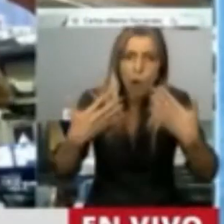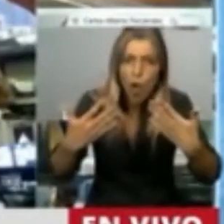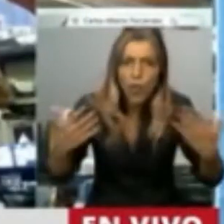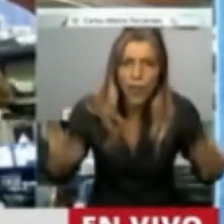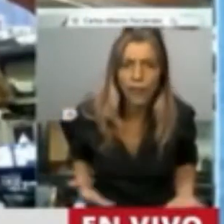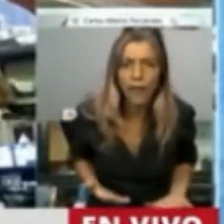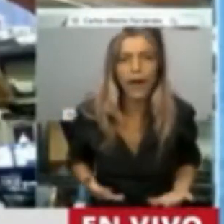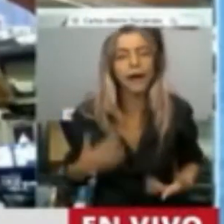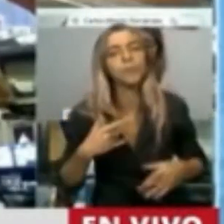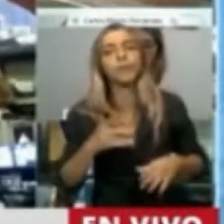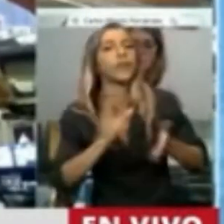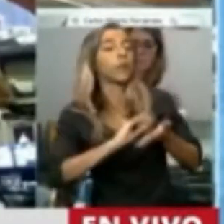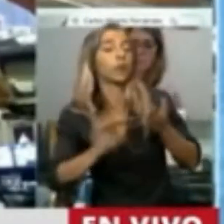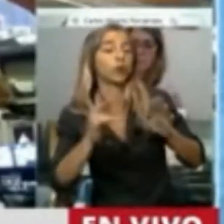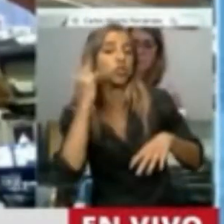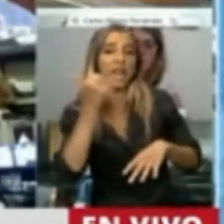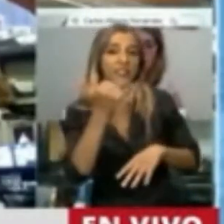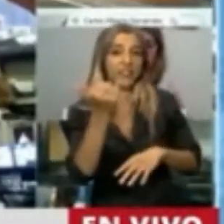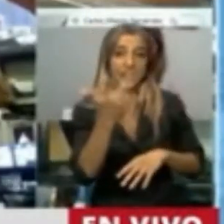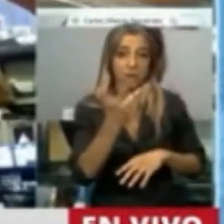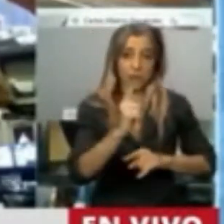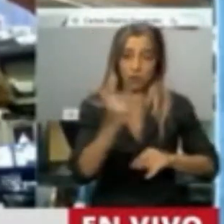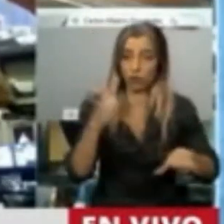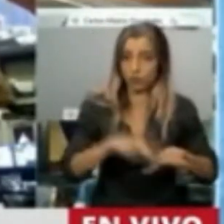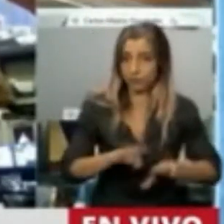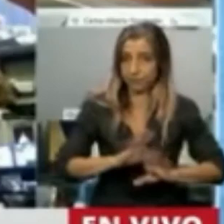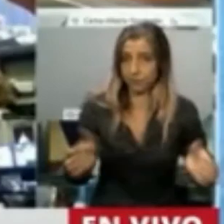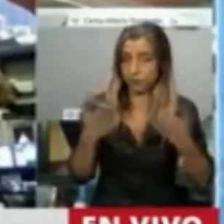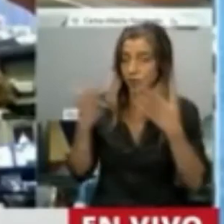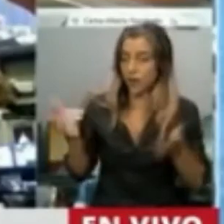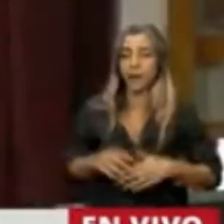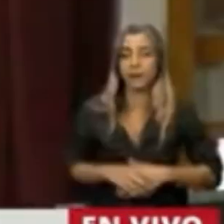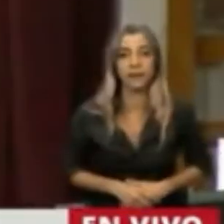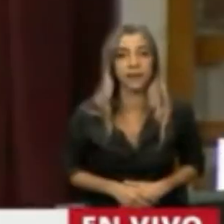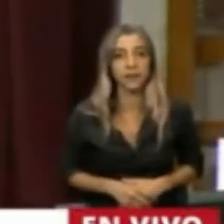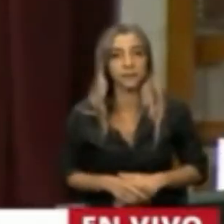Son 3 minutos. Muchas por gracias, orador. Señor presidente. Gracias. Muchas gracias, señor presidente.